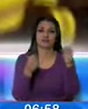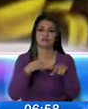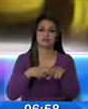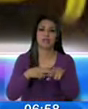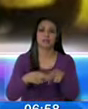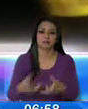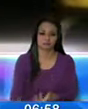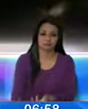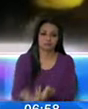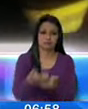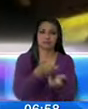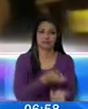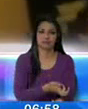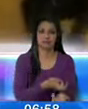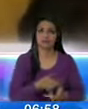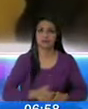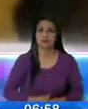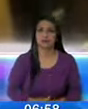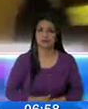vehículo liviano.